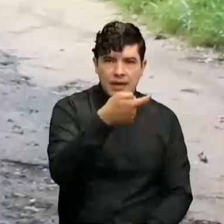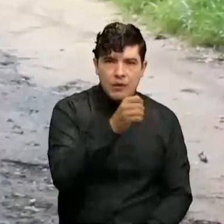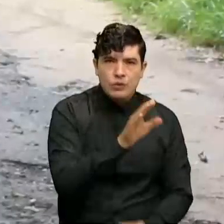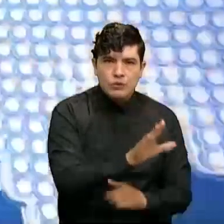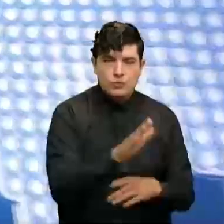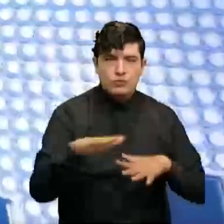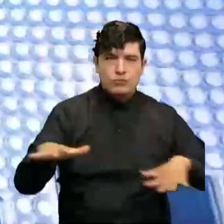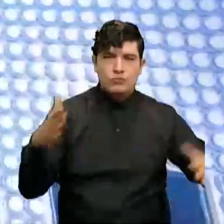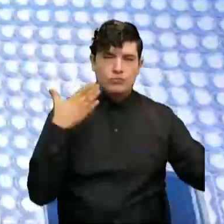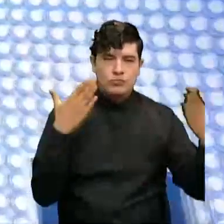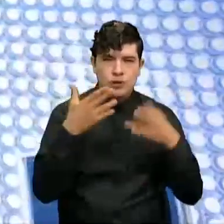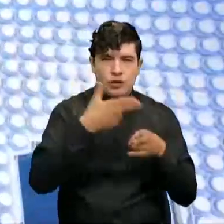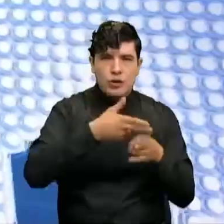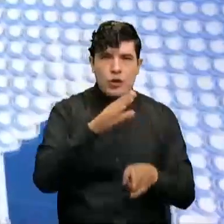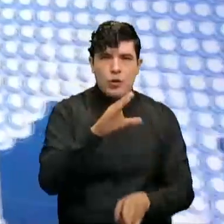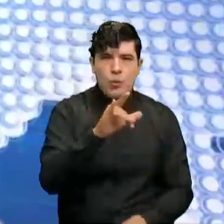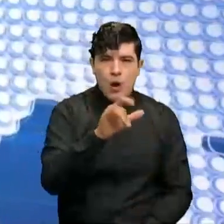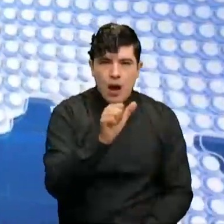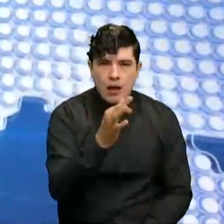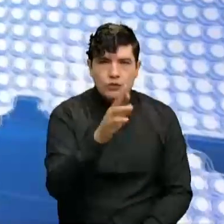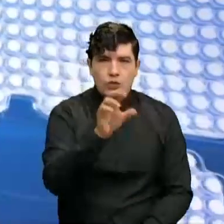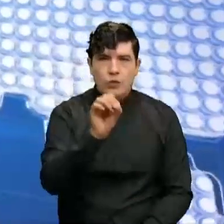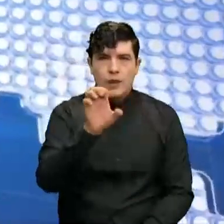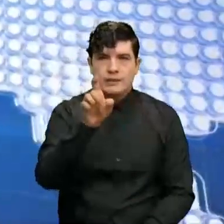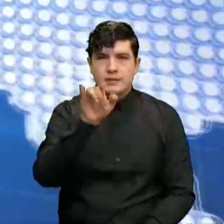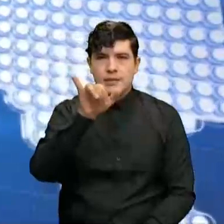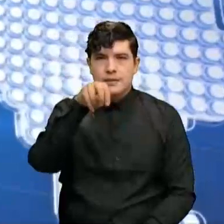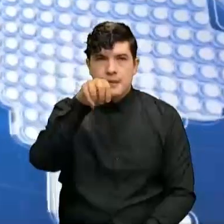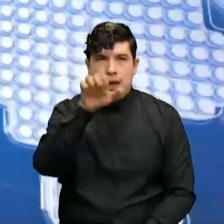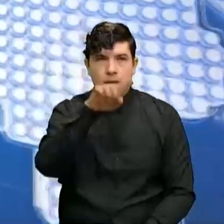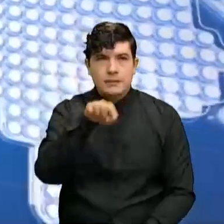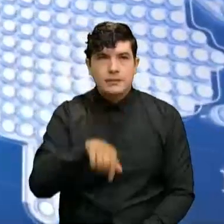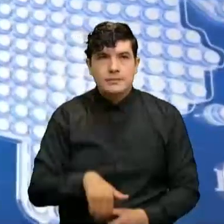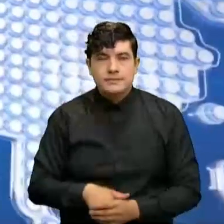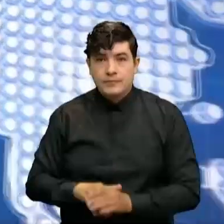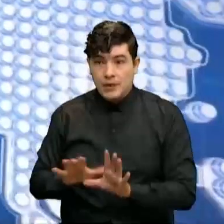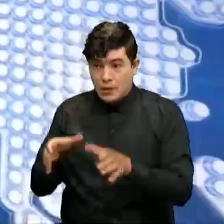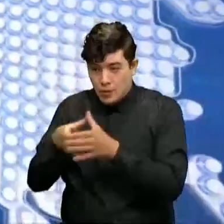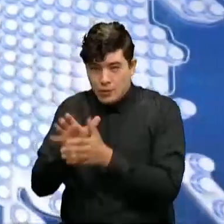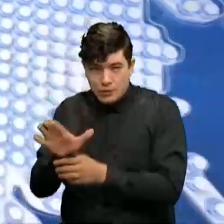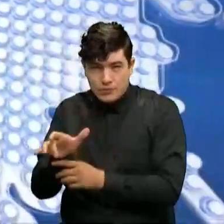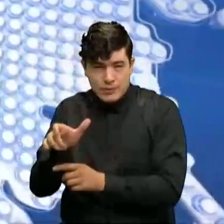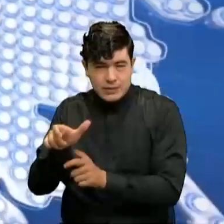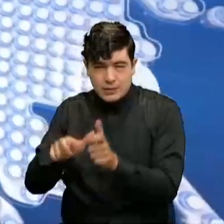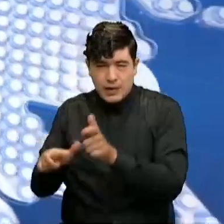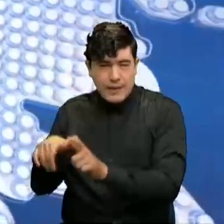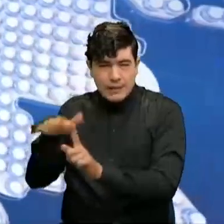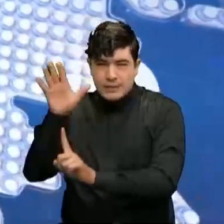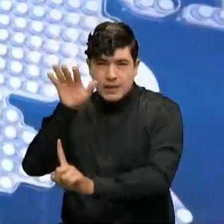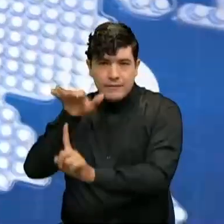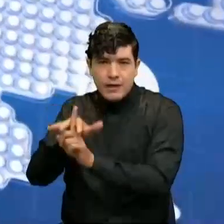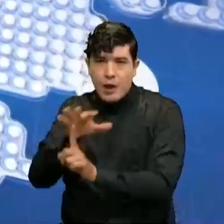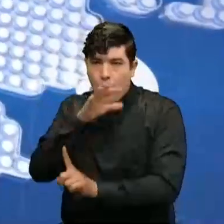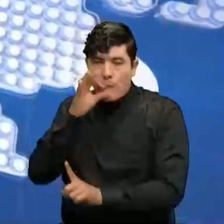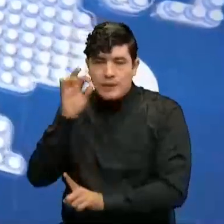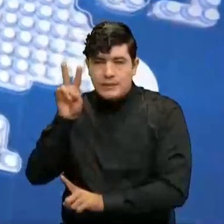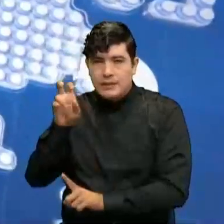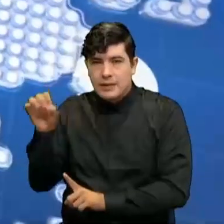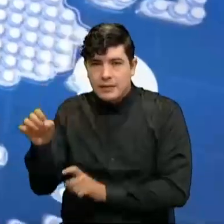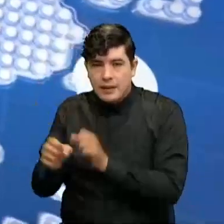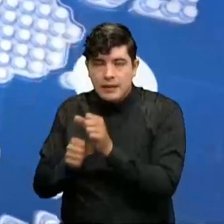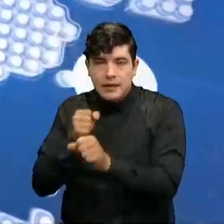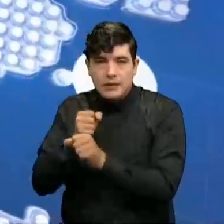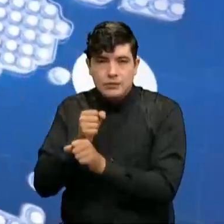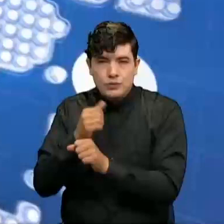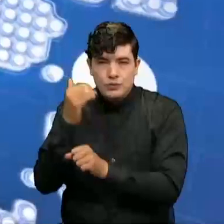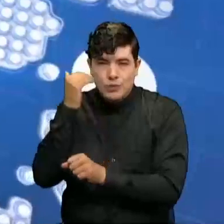Esquinas. De este grupo de personas, los más afectados son un hombre de 64 años de edad, una mujer de 70, un abuelo de